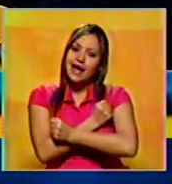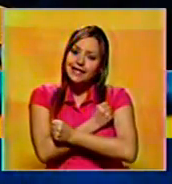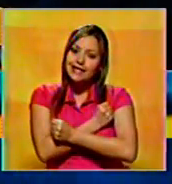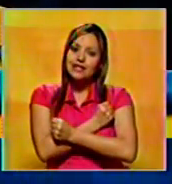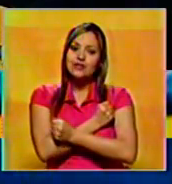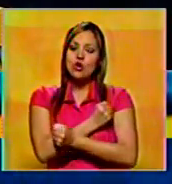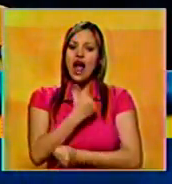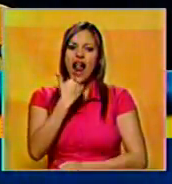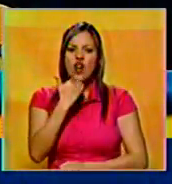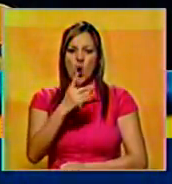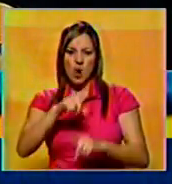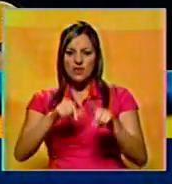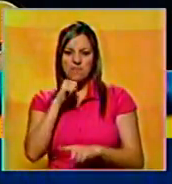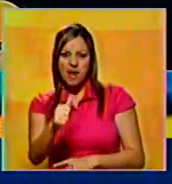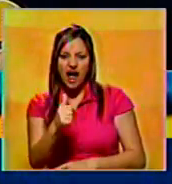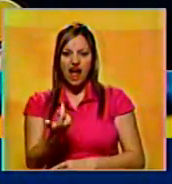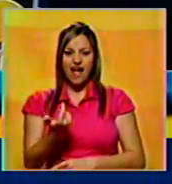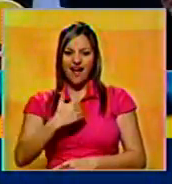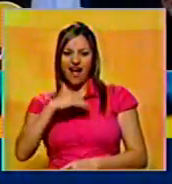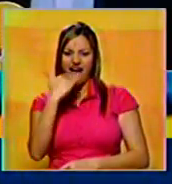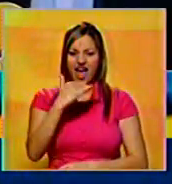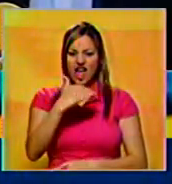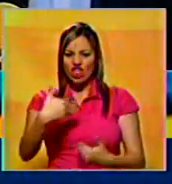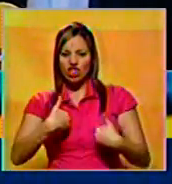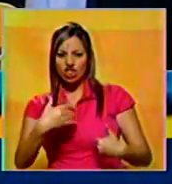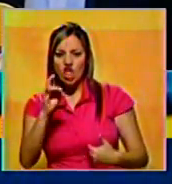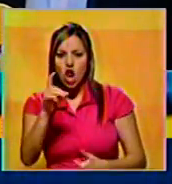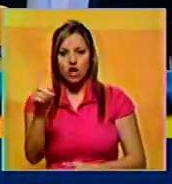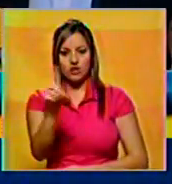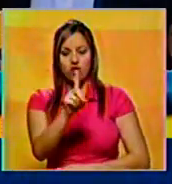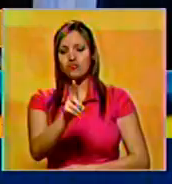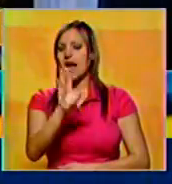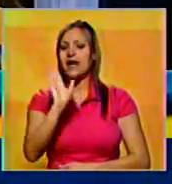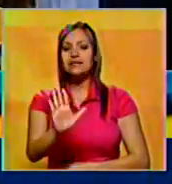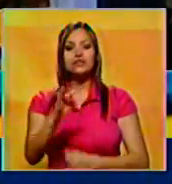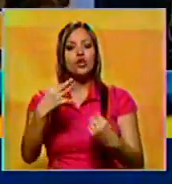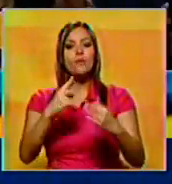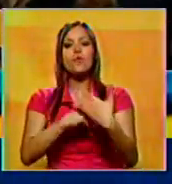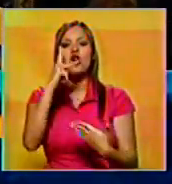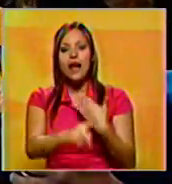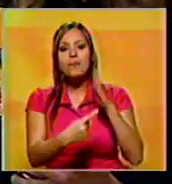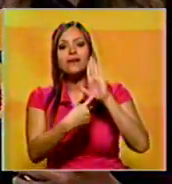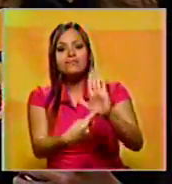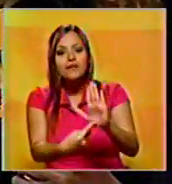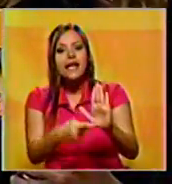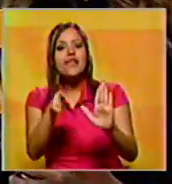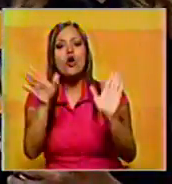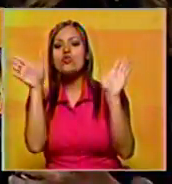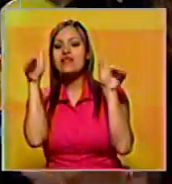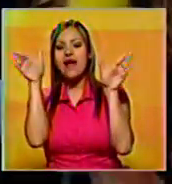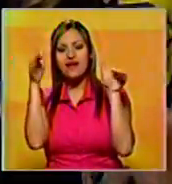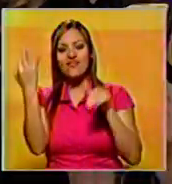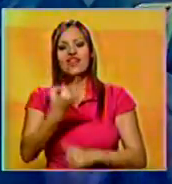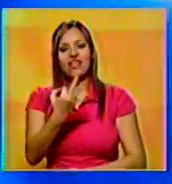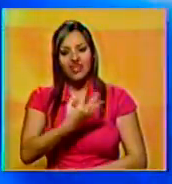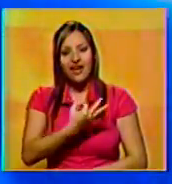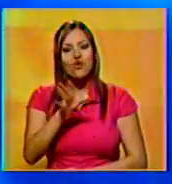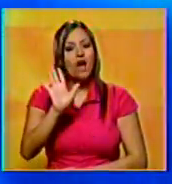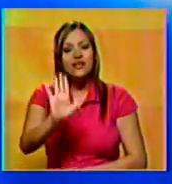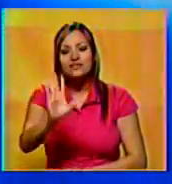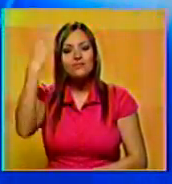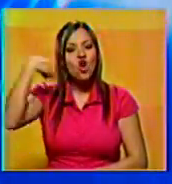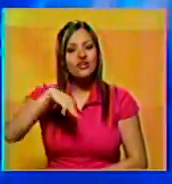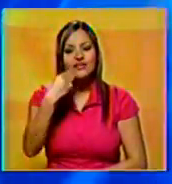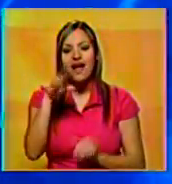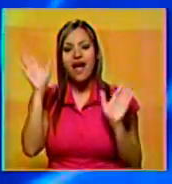no es nada amarillista, más bien una cosa en su cómo era ella, que era un ángel de verdad. Bueno, así